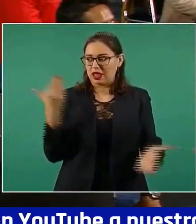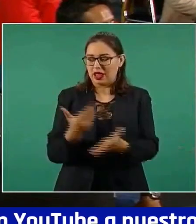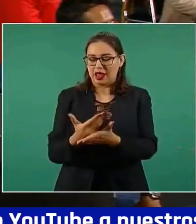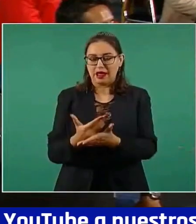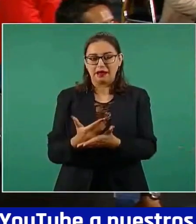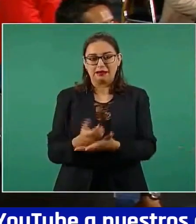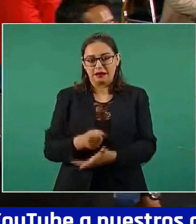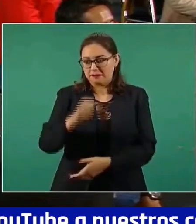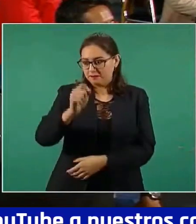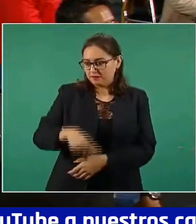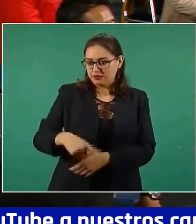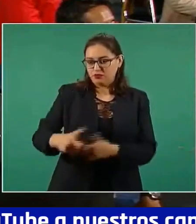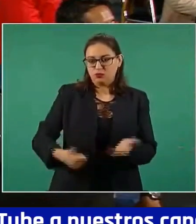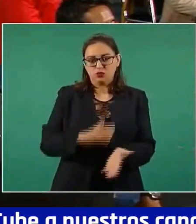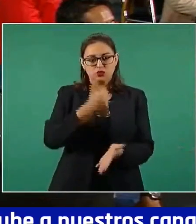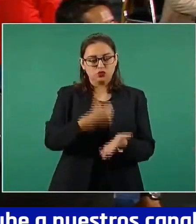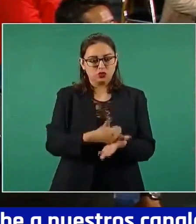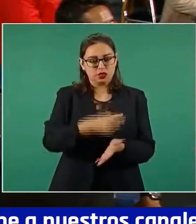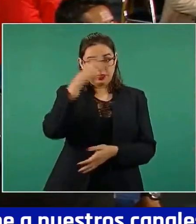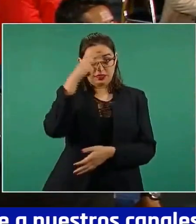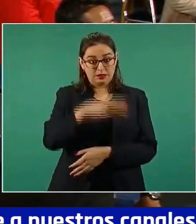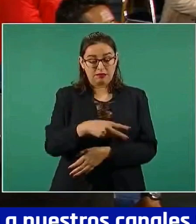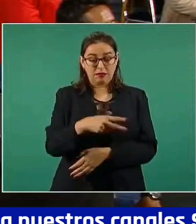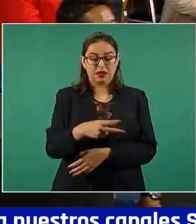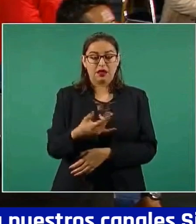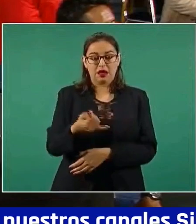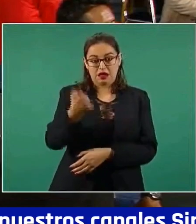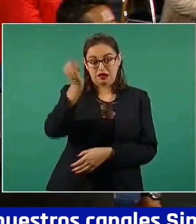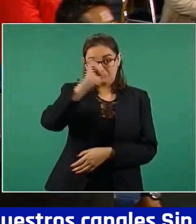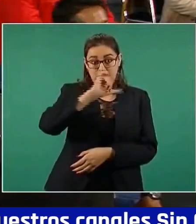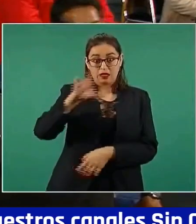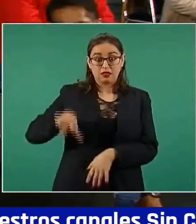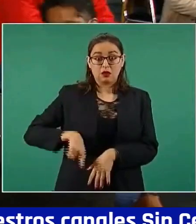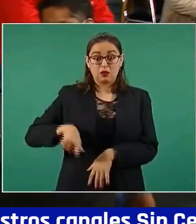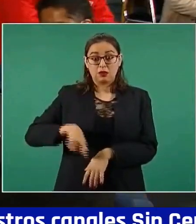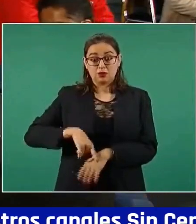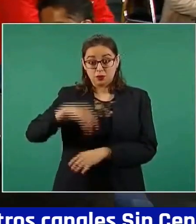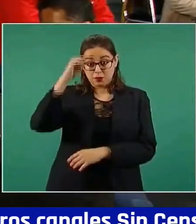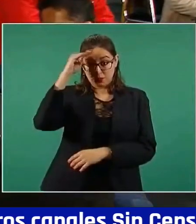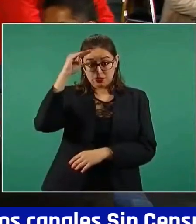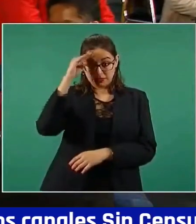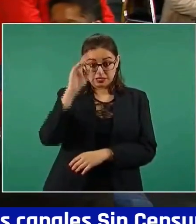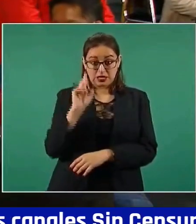México, la jefa de gobierno este domingo, por ejemplo, plantea